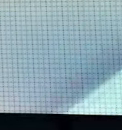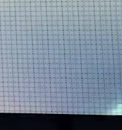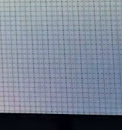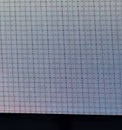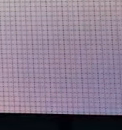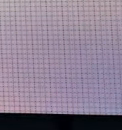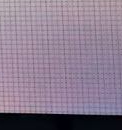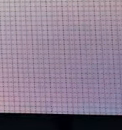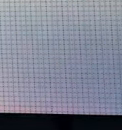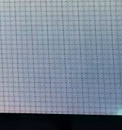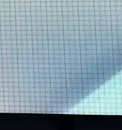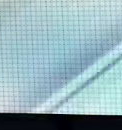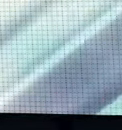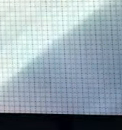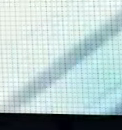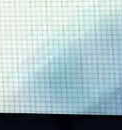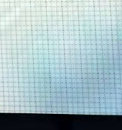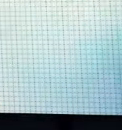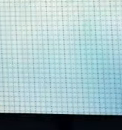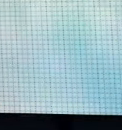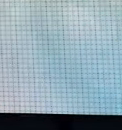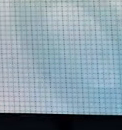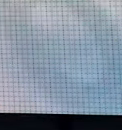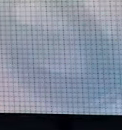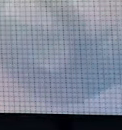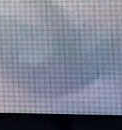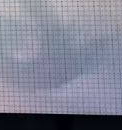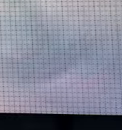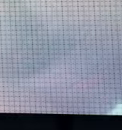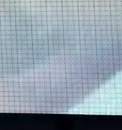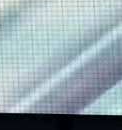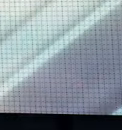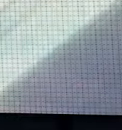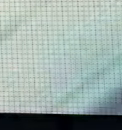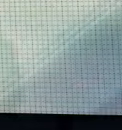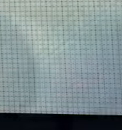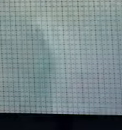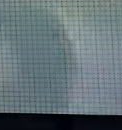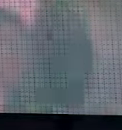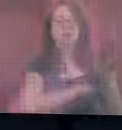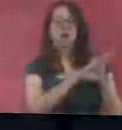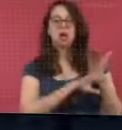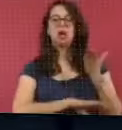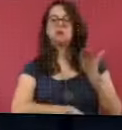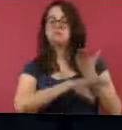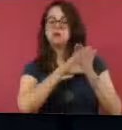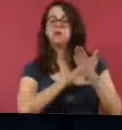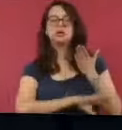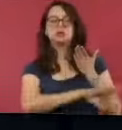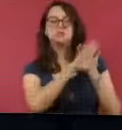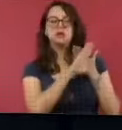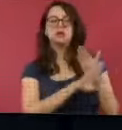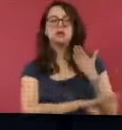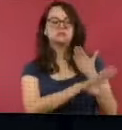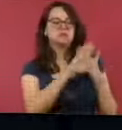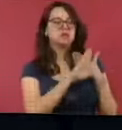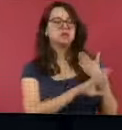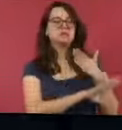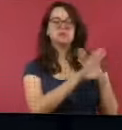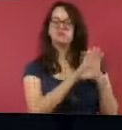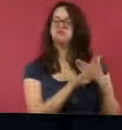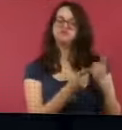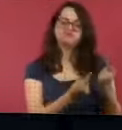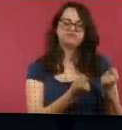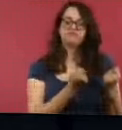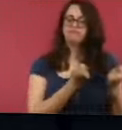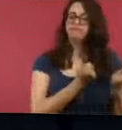así y bajo esa lógica esta vez es el agua Pero ha sucedido